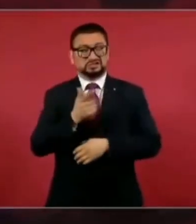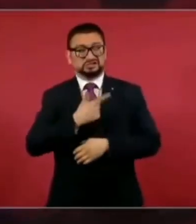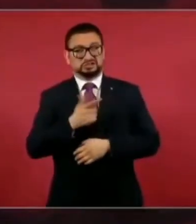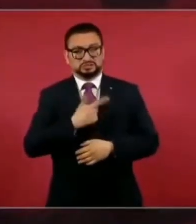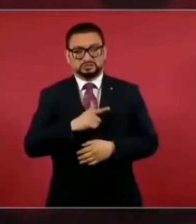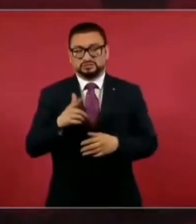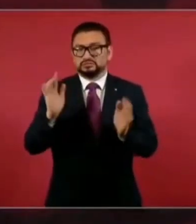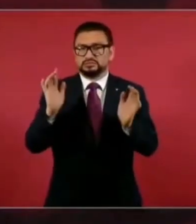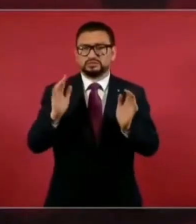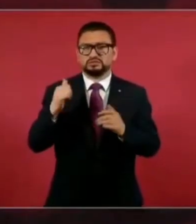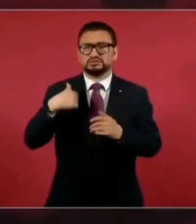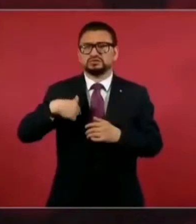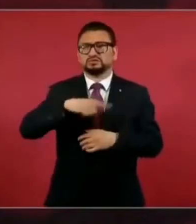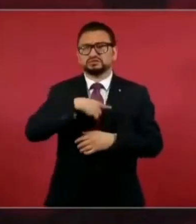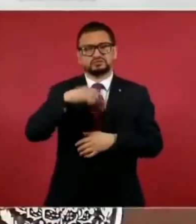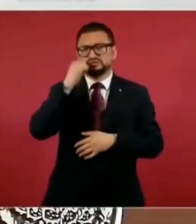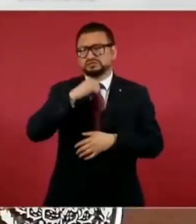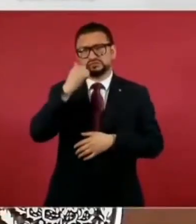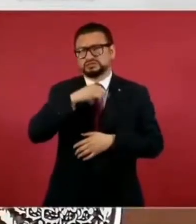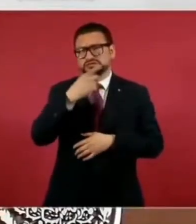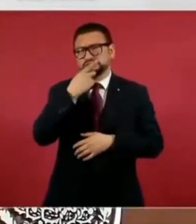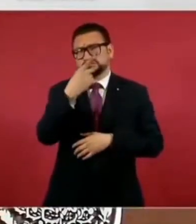pero siempre vamos a hablar con la verdad.